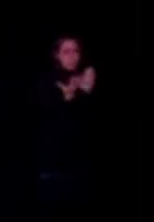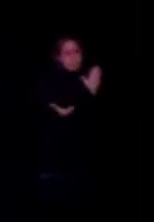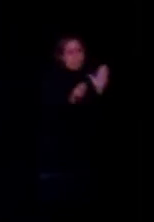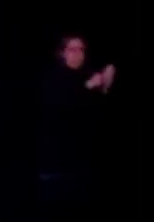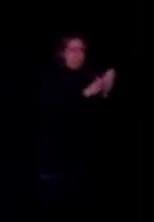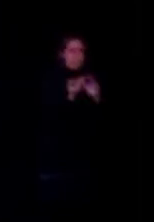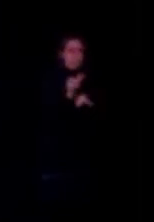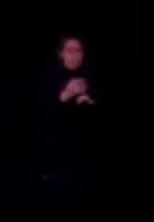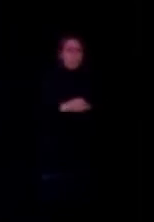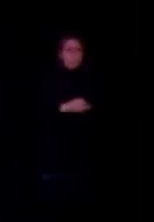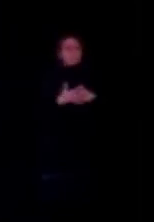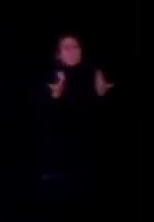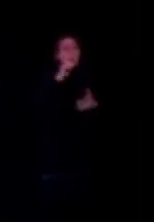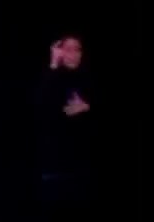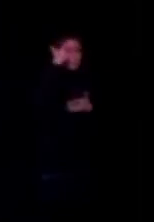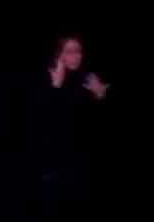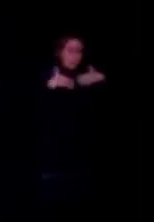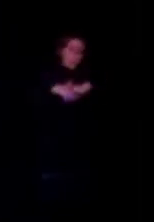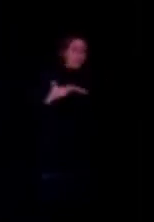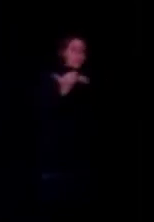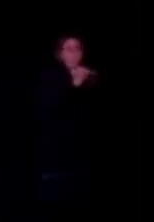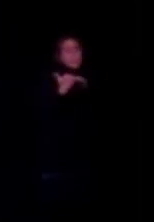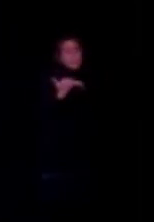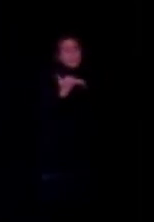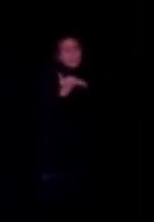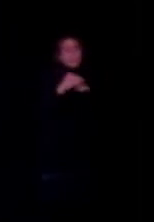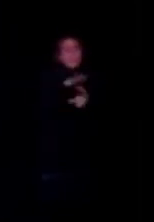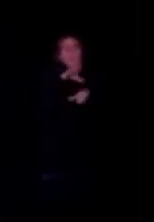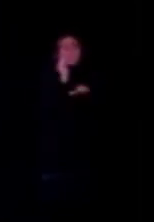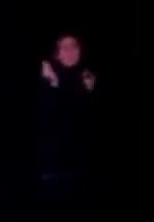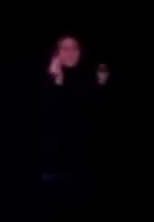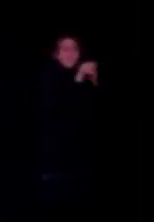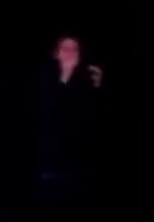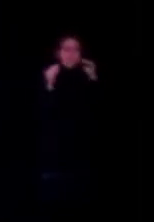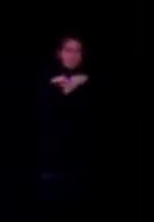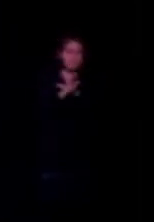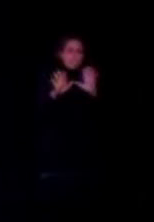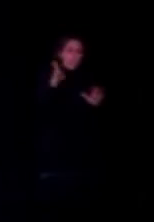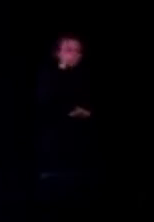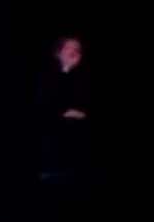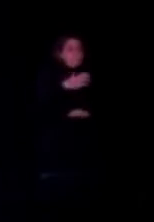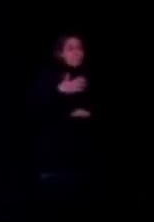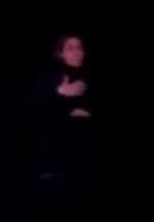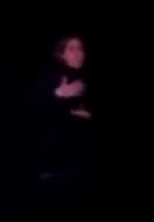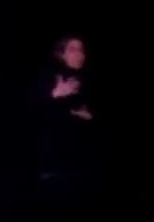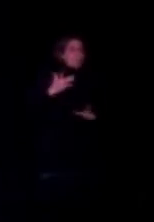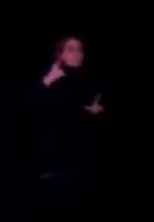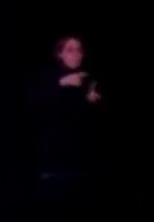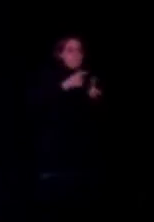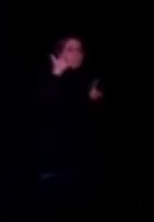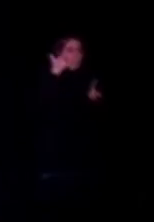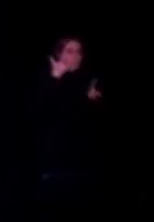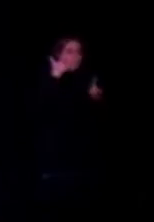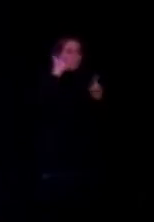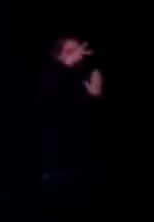cada uno entiende lo que entiende por esto yo entiendo que es un reto ver cómo se puede construir una normativa